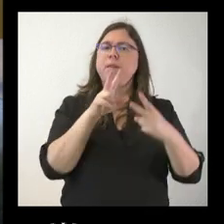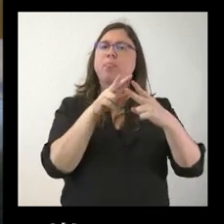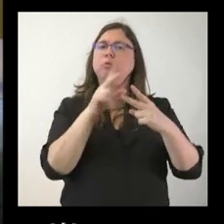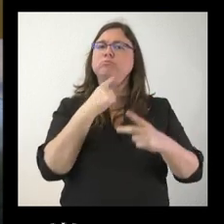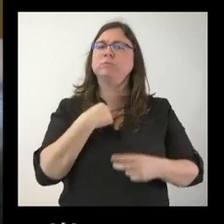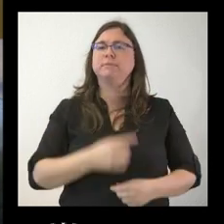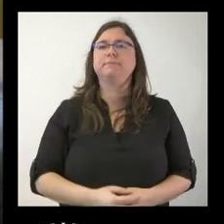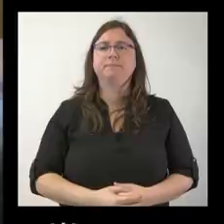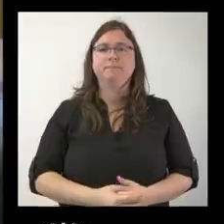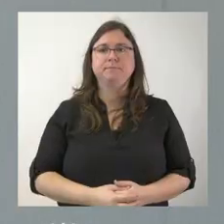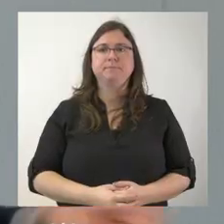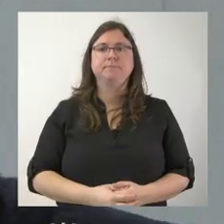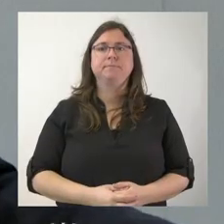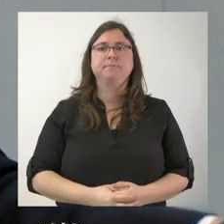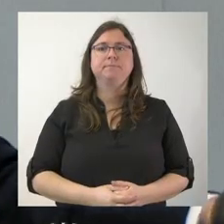cuestiones